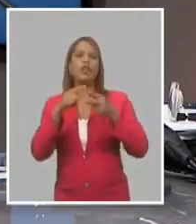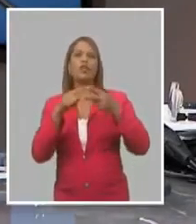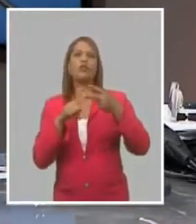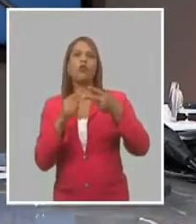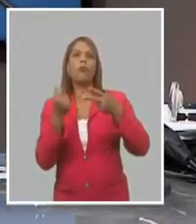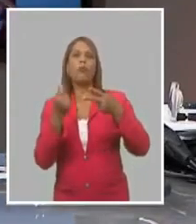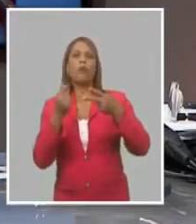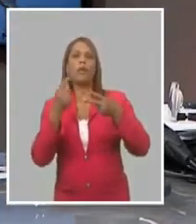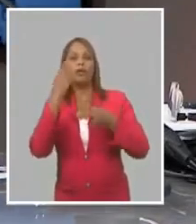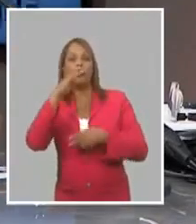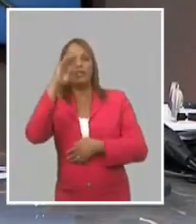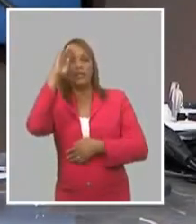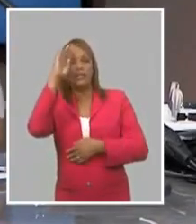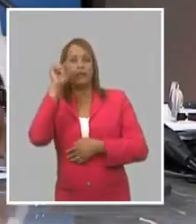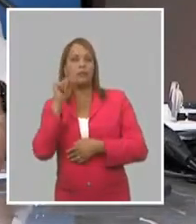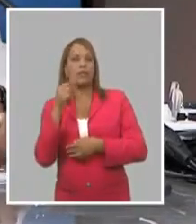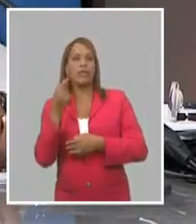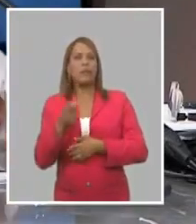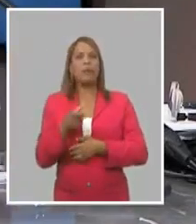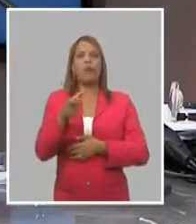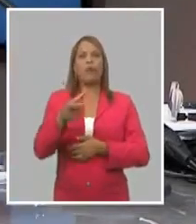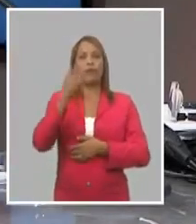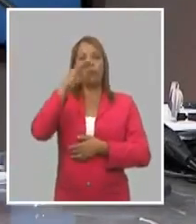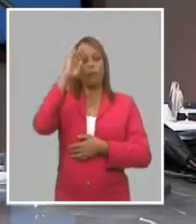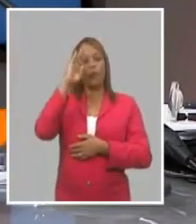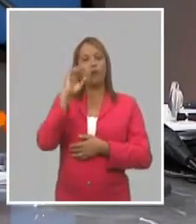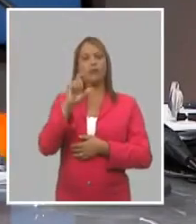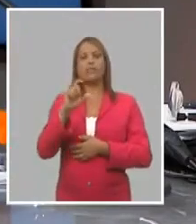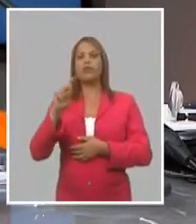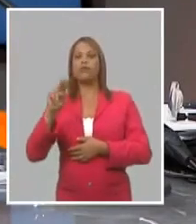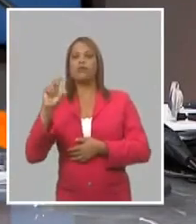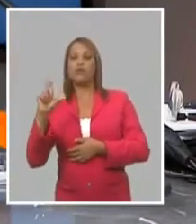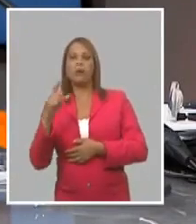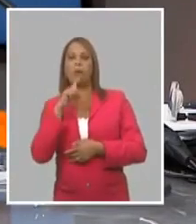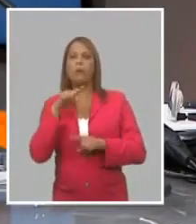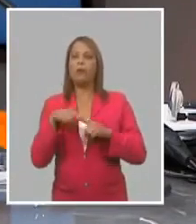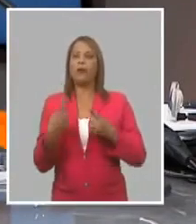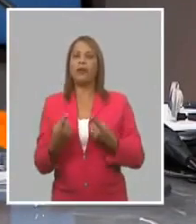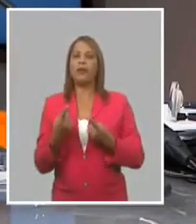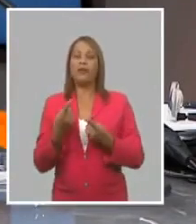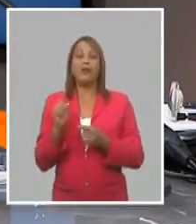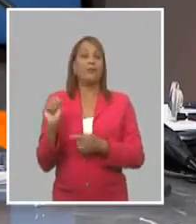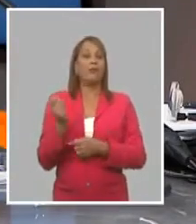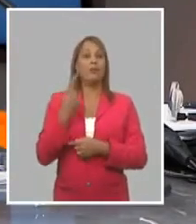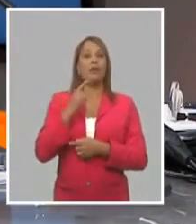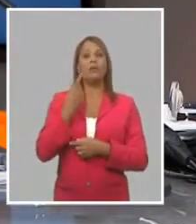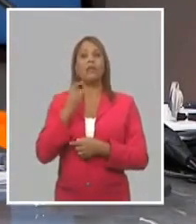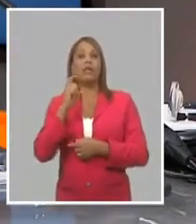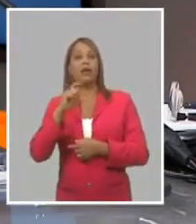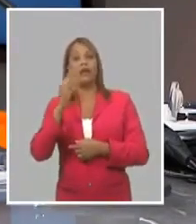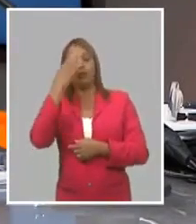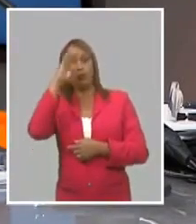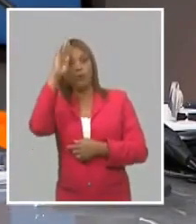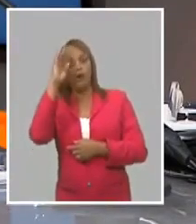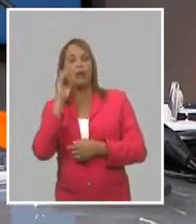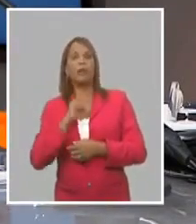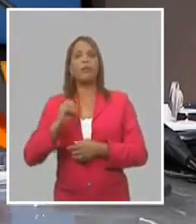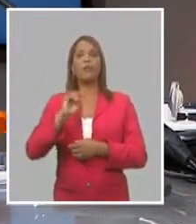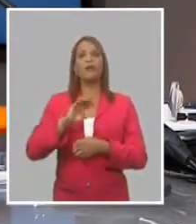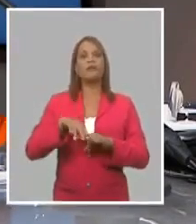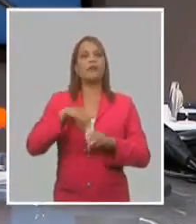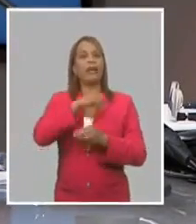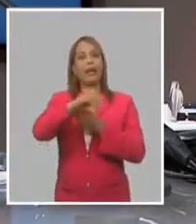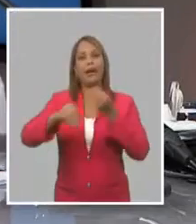monedas. Pues bueno, una pregunta. Nosotros en su momento teníamos el peso, después se dolarizó la economía, después vino el